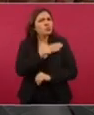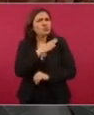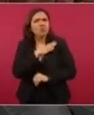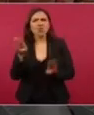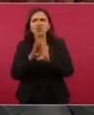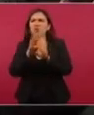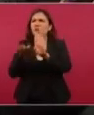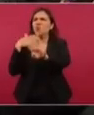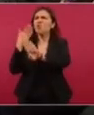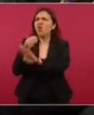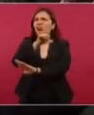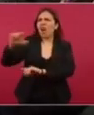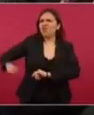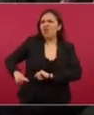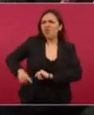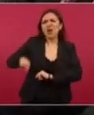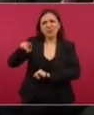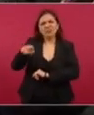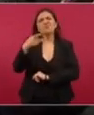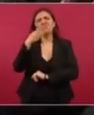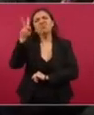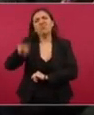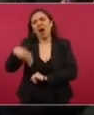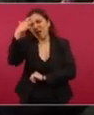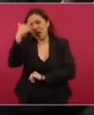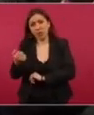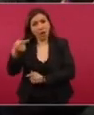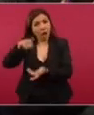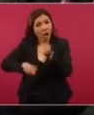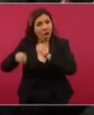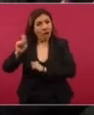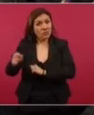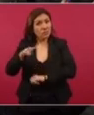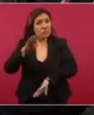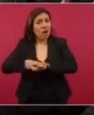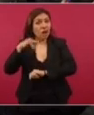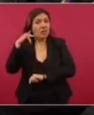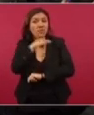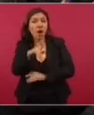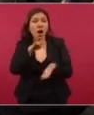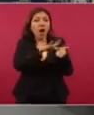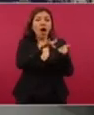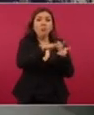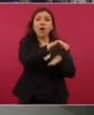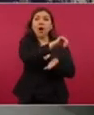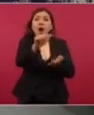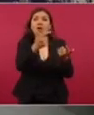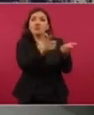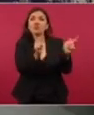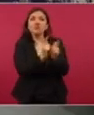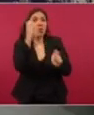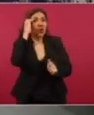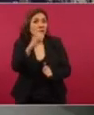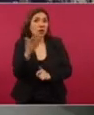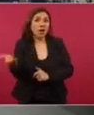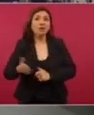de las Fuerzas Armadas, cuando en realidad es un operador más del crimen organizado, en este caso del cártel del noreste,